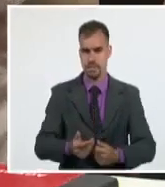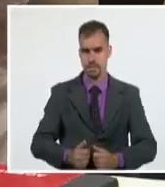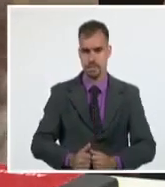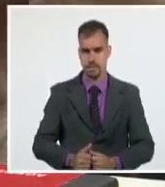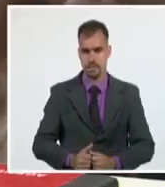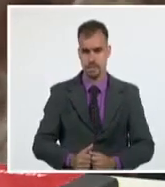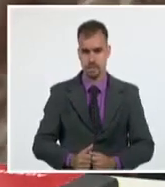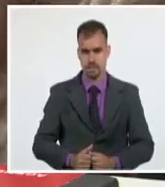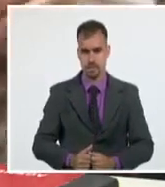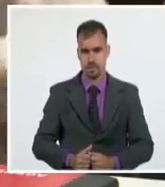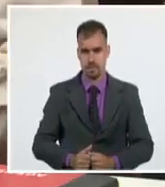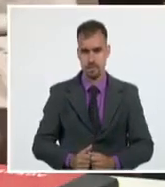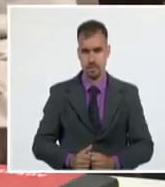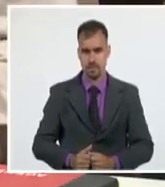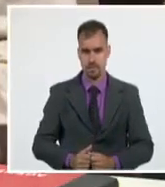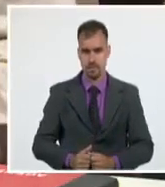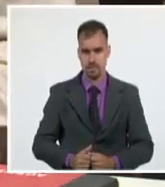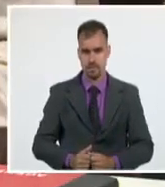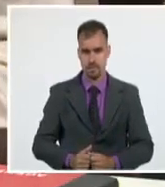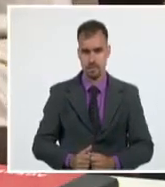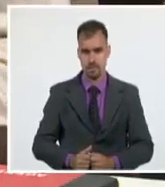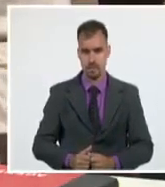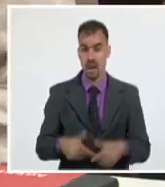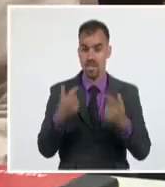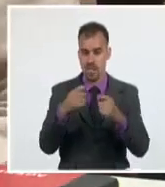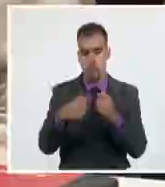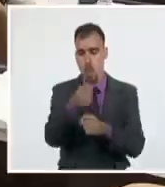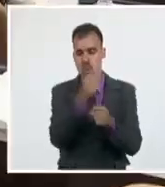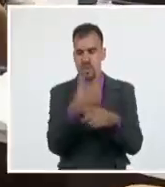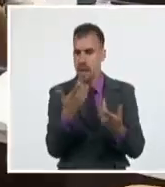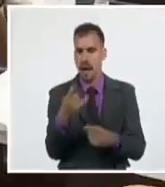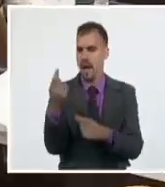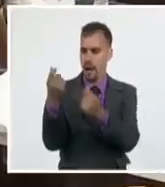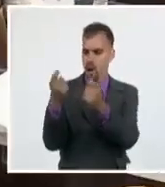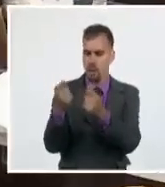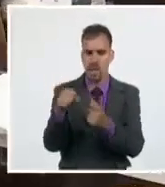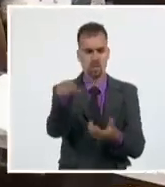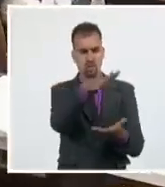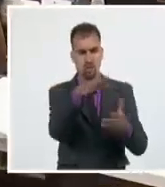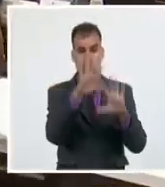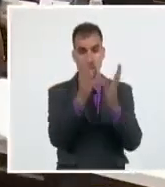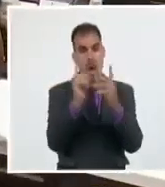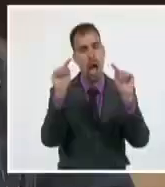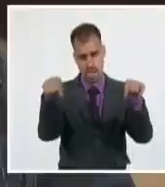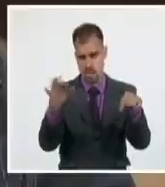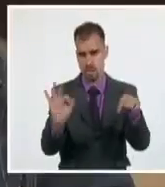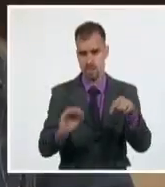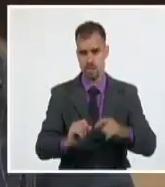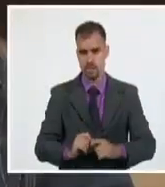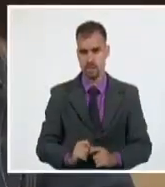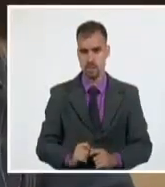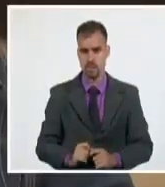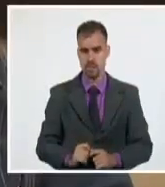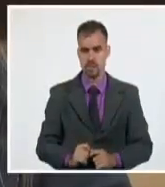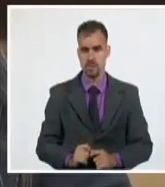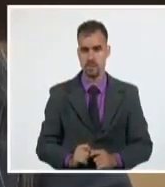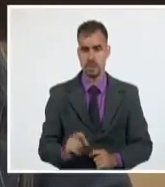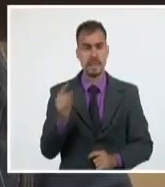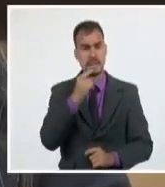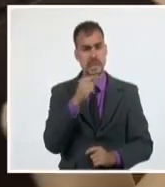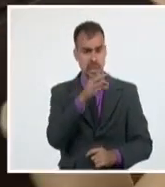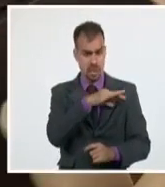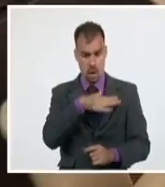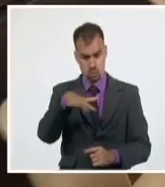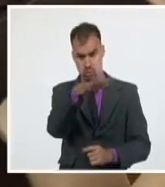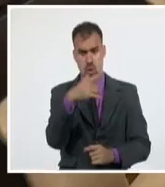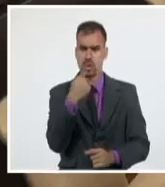su empleo transversal en la economía y en la sociedad. Los delegados reconocieron que la aplicación de la ciencia y la innovación en